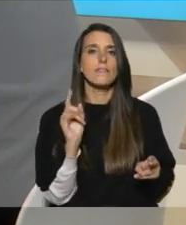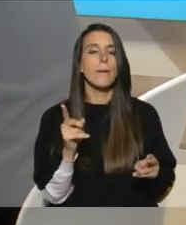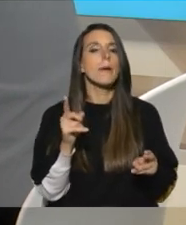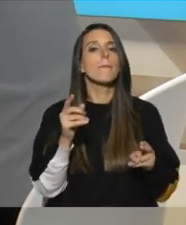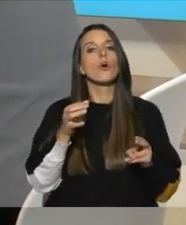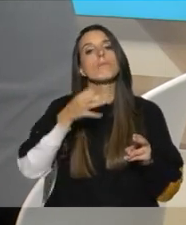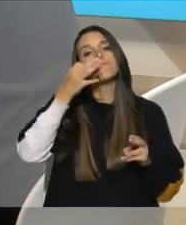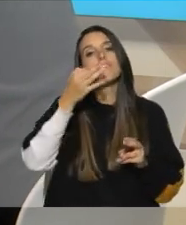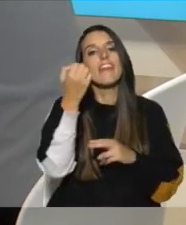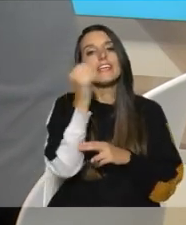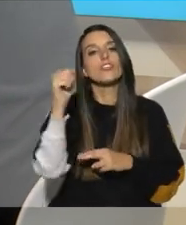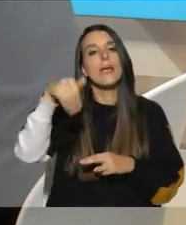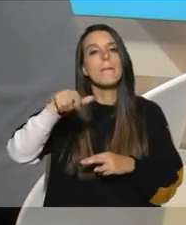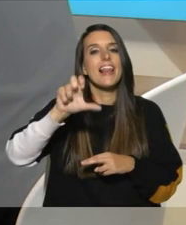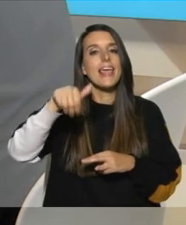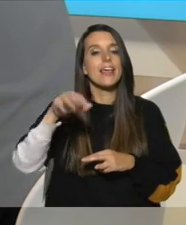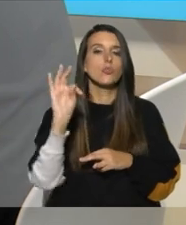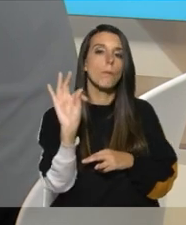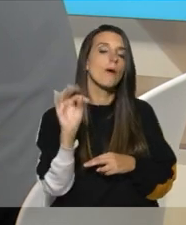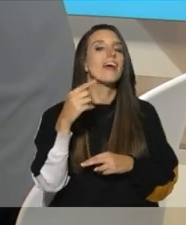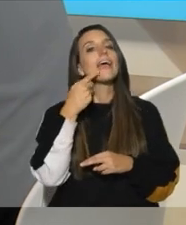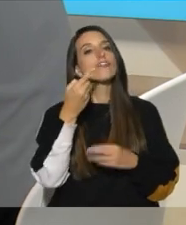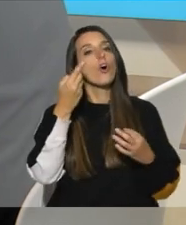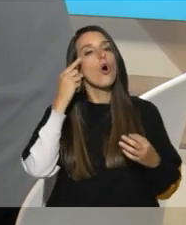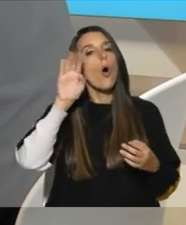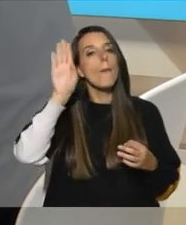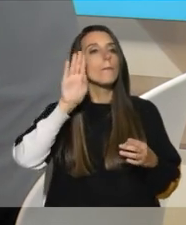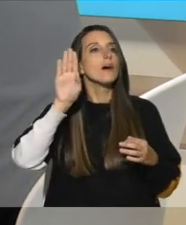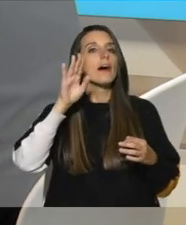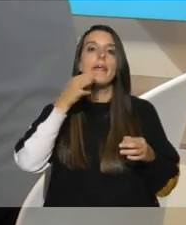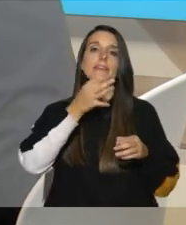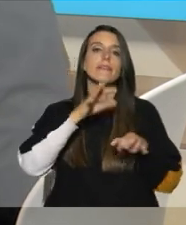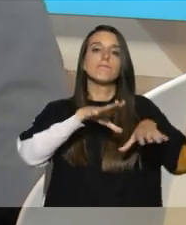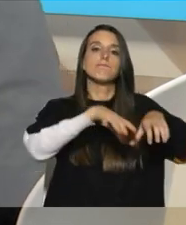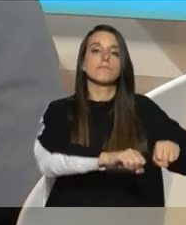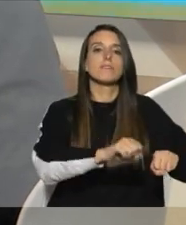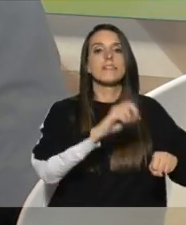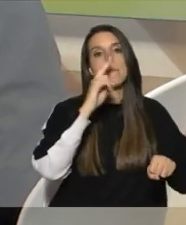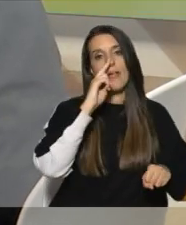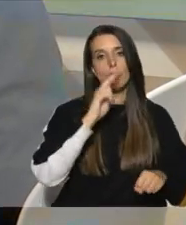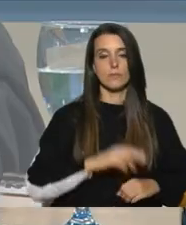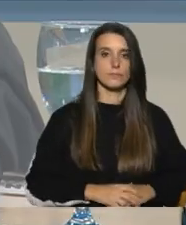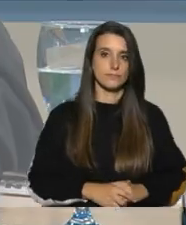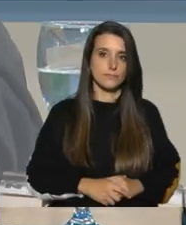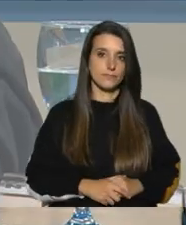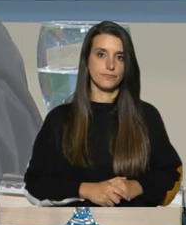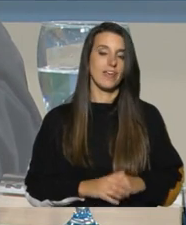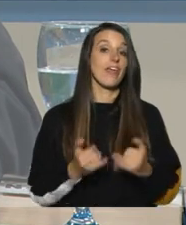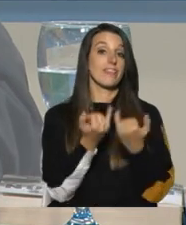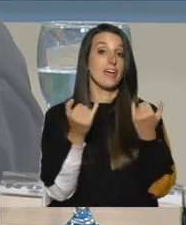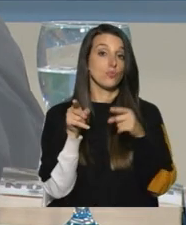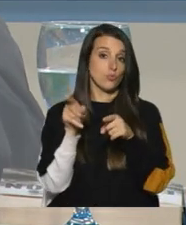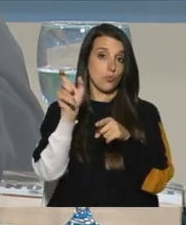por apología del delito contra el MLN, porque ellos conmemoran la toma de, de, de Pando, digamos, sí, ¿no? El día que murió su